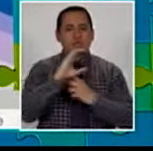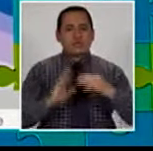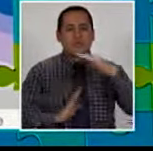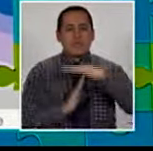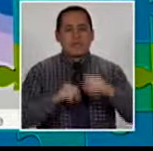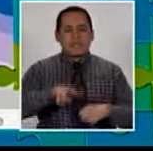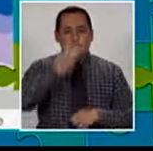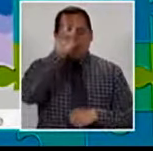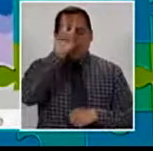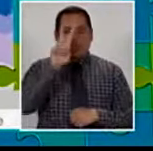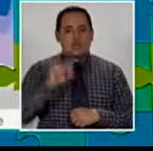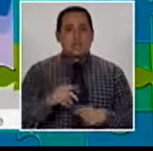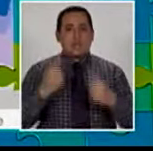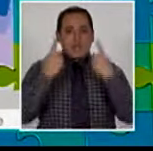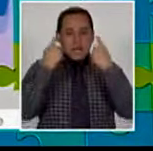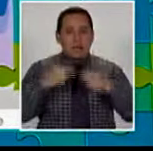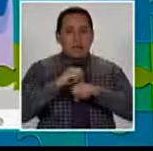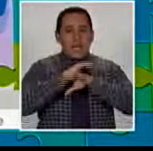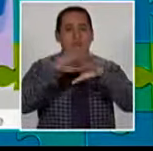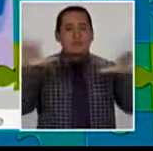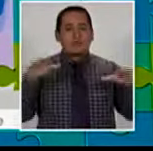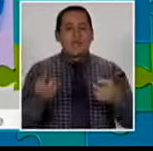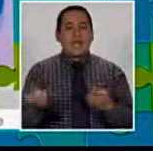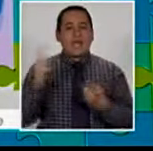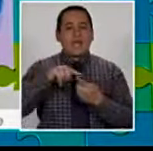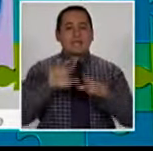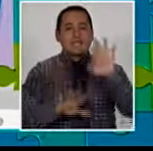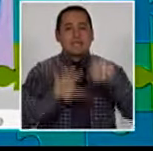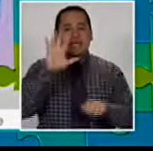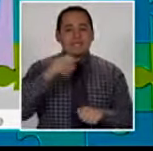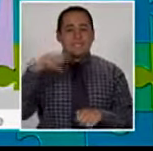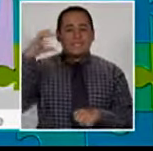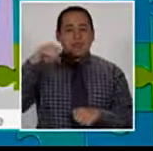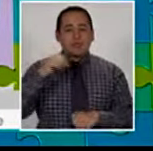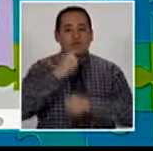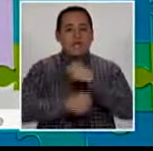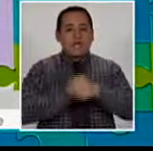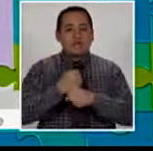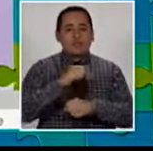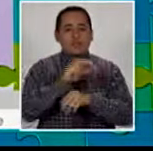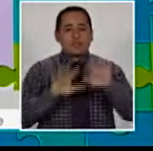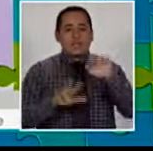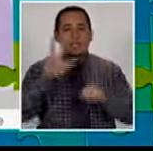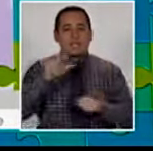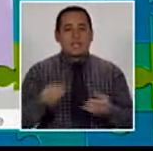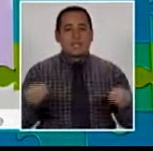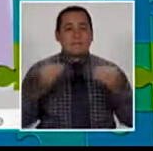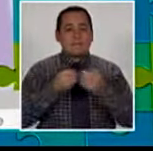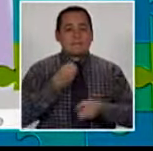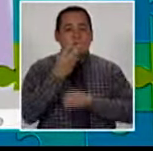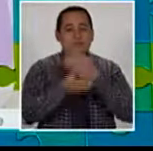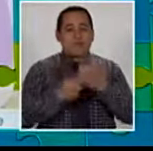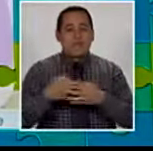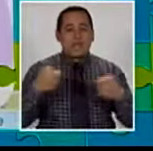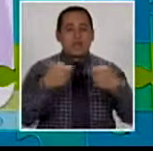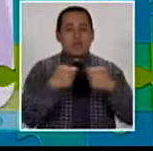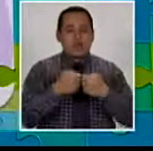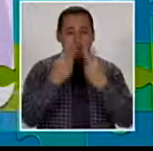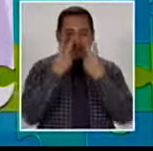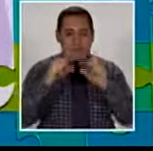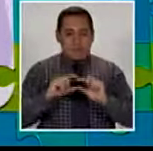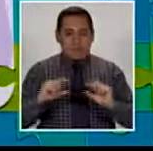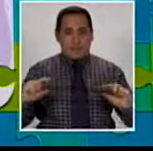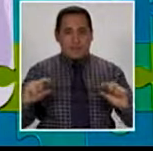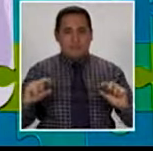una cultura de paz en el Perú. La convocatoria es hasta el 15 de agosto del 2013. Mayor información al